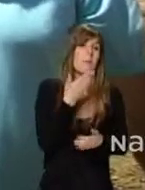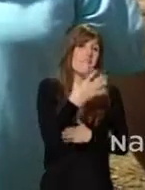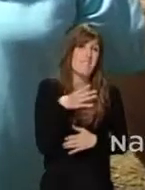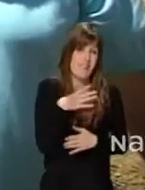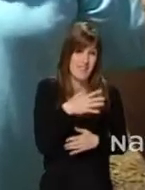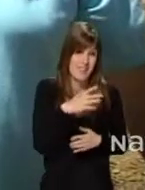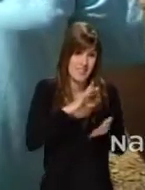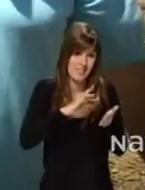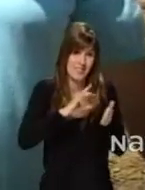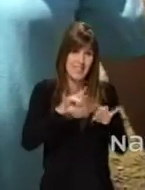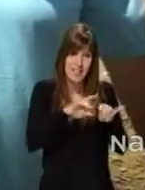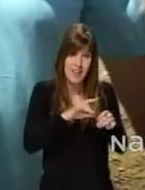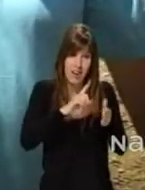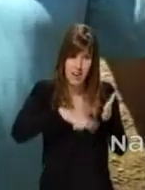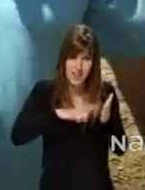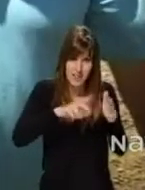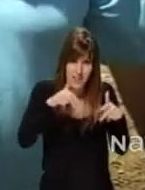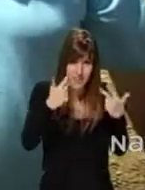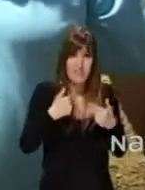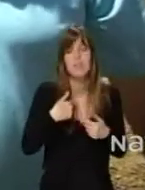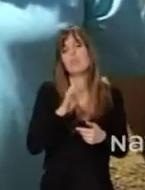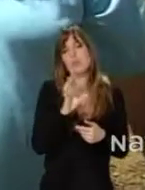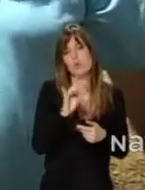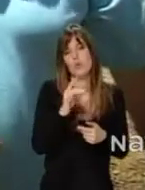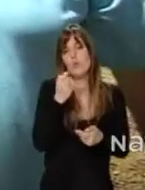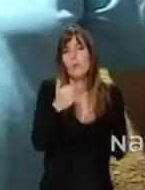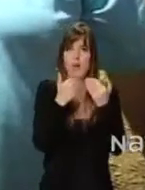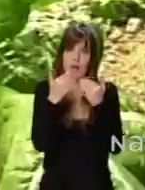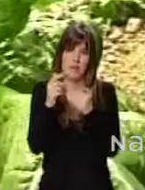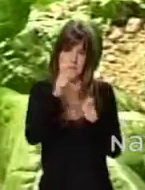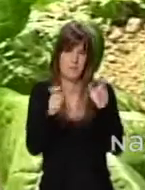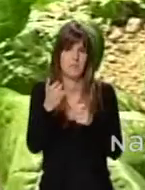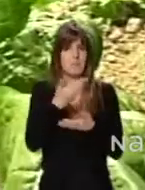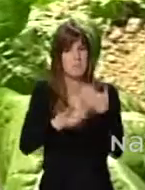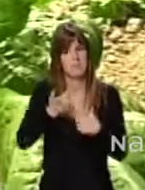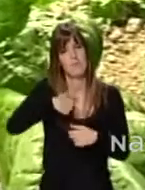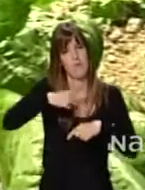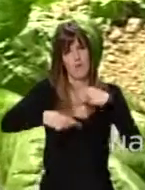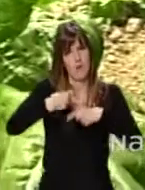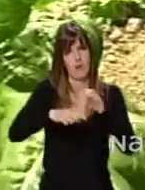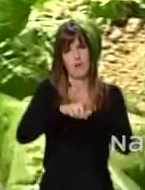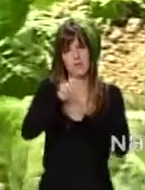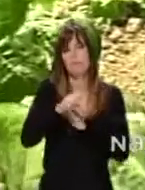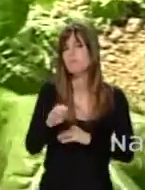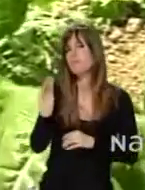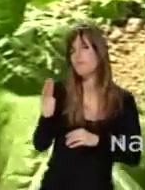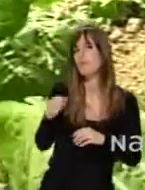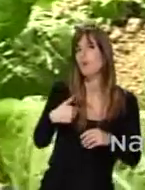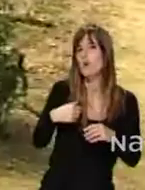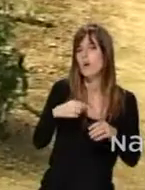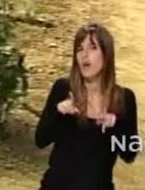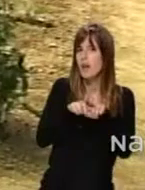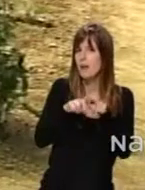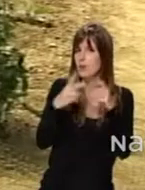entonces estoy muy agradecido a todos esos de que, qué bueno, entre una cosa y otra, pues he podido salir adelante. Miguel, eres el hermano mayor, ¿no? Sí, de